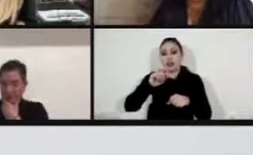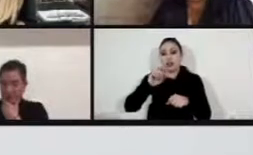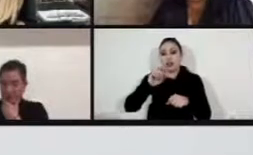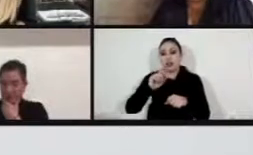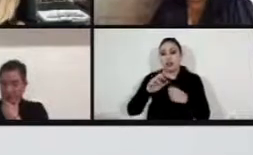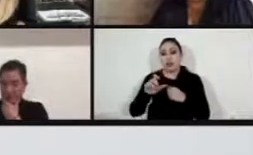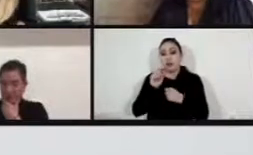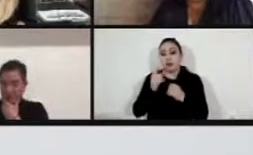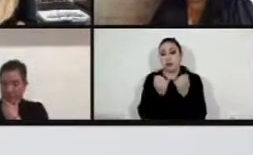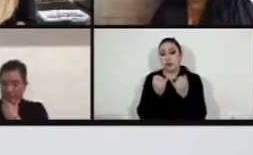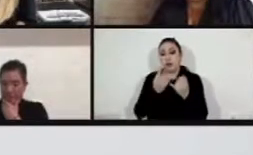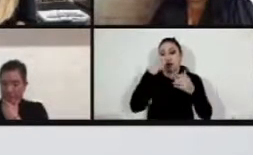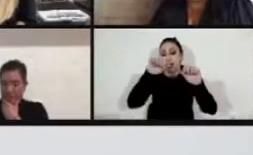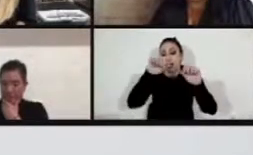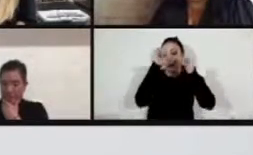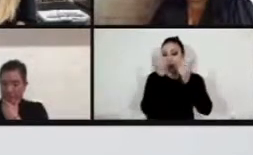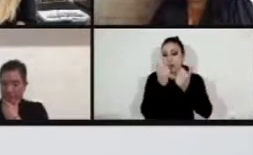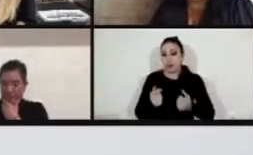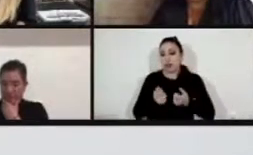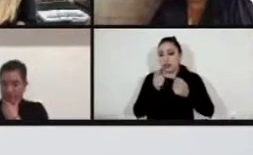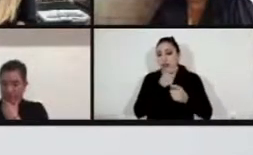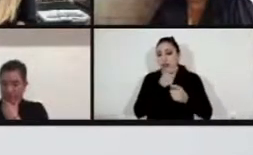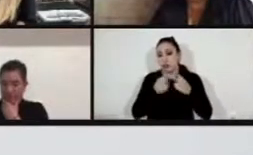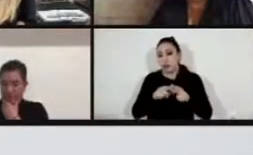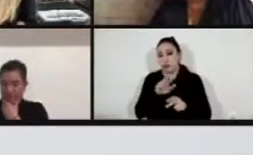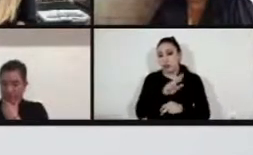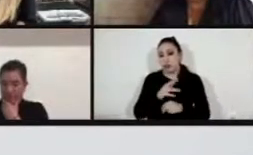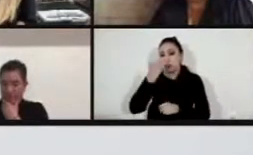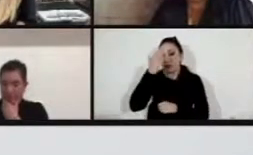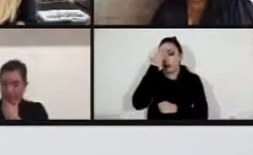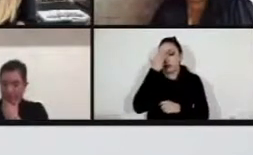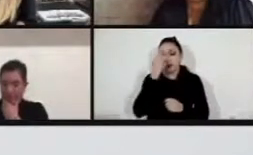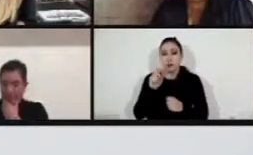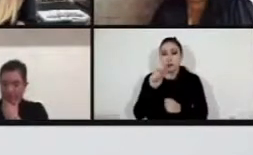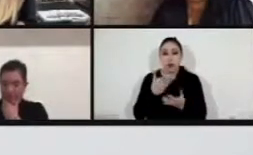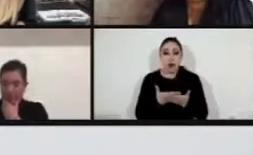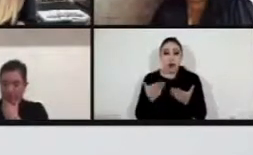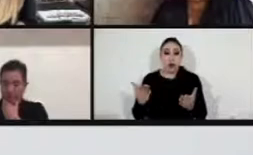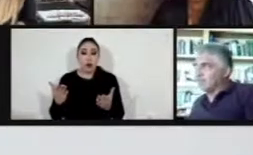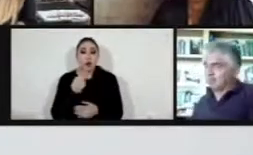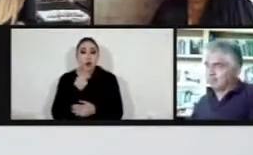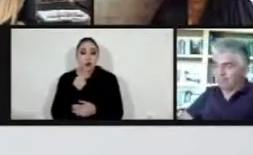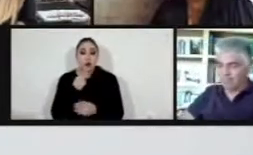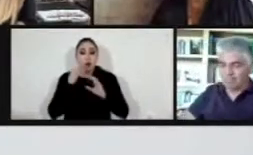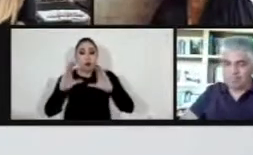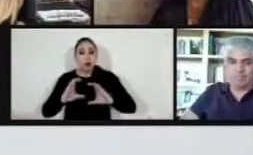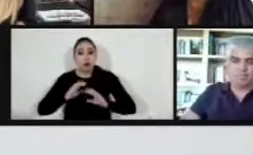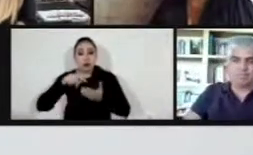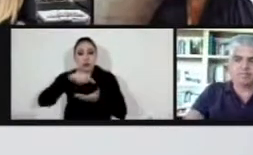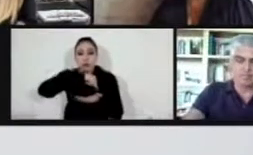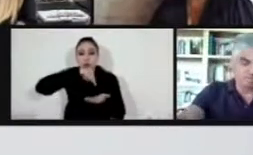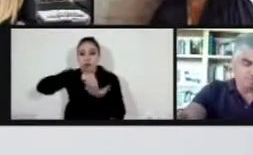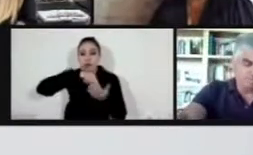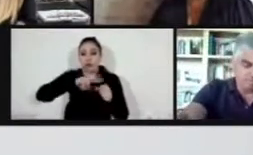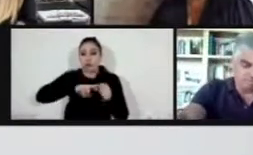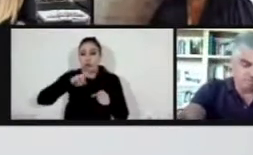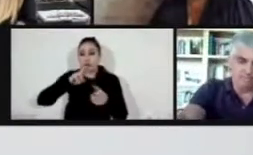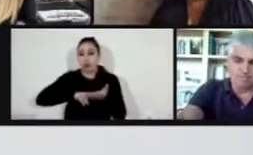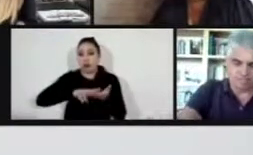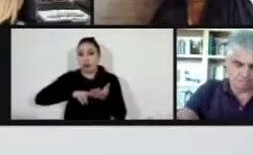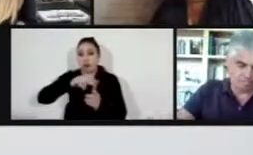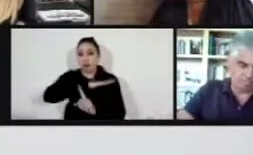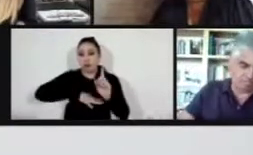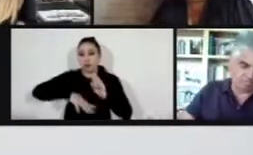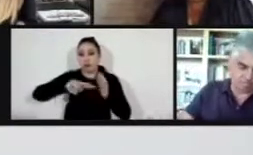de las artes, la preservación del patrimonio arquitectónico, la pintura, las artes escénicas,